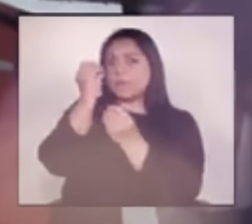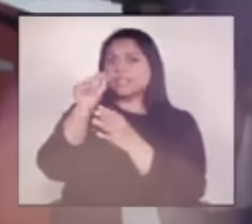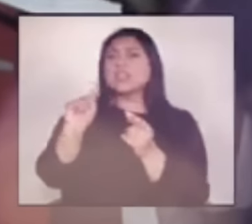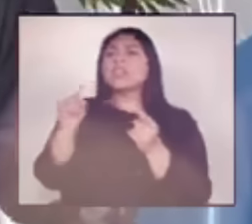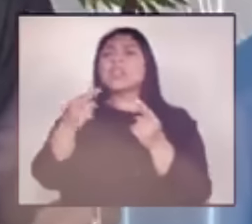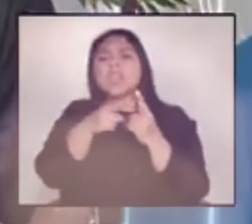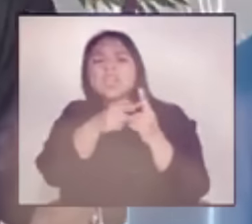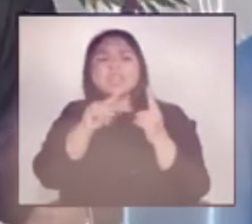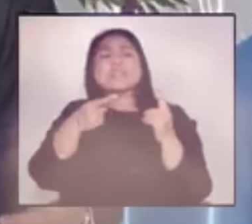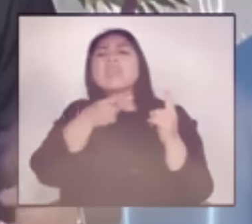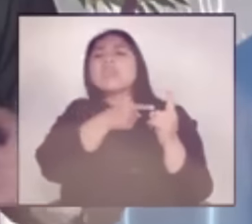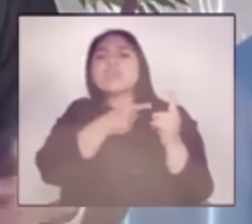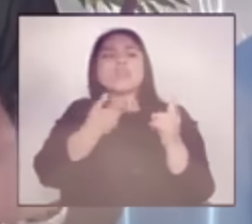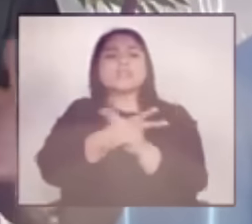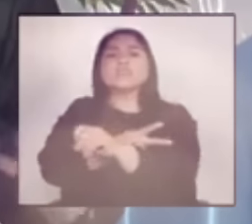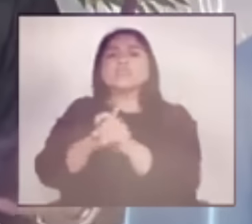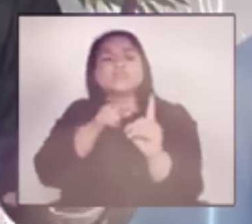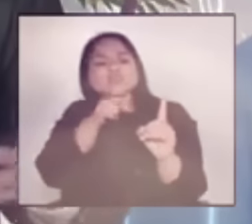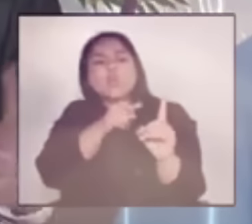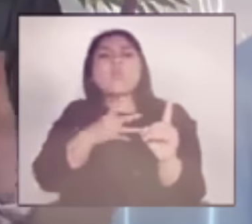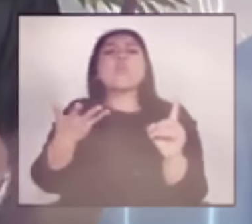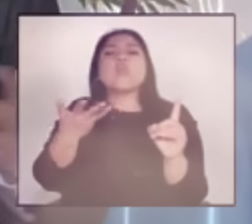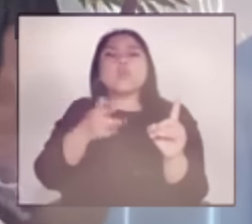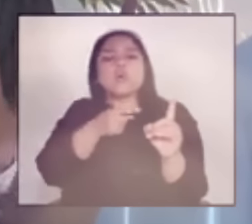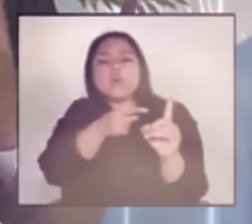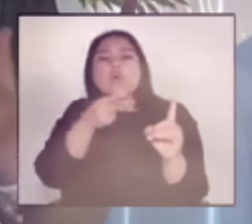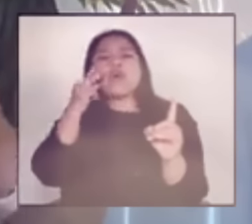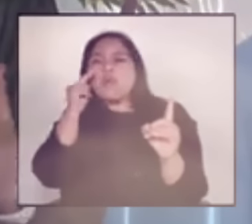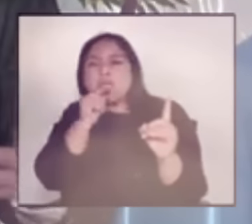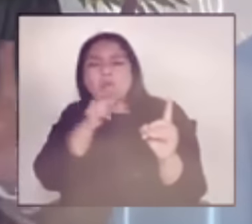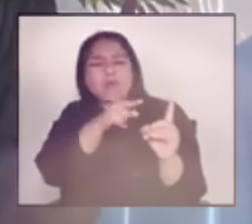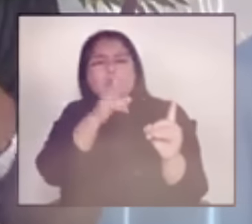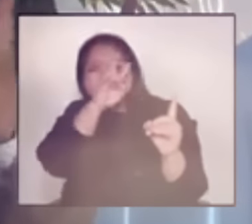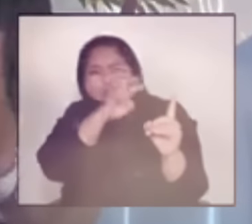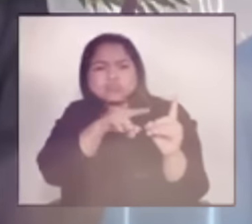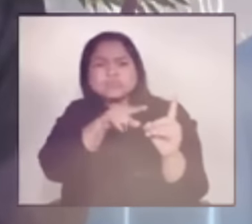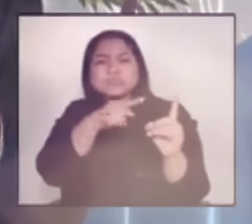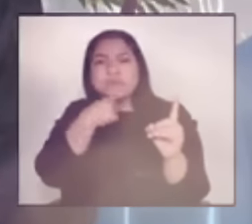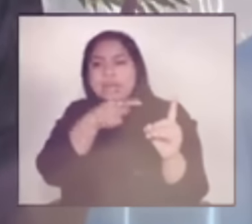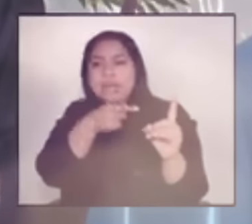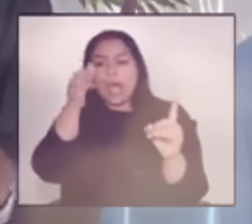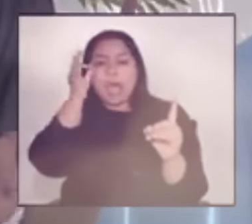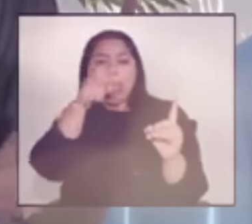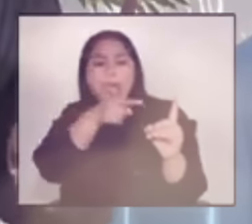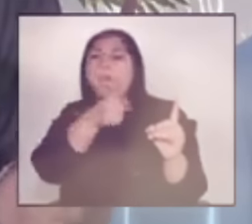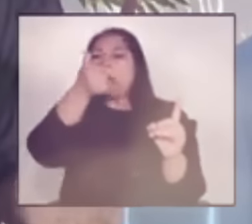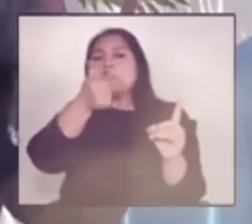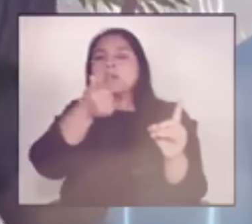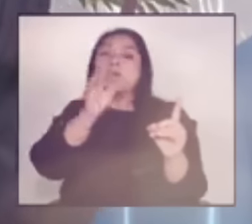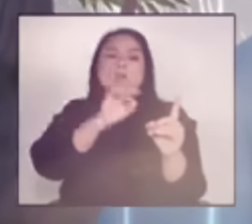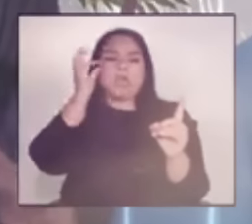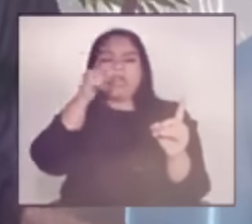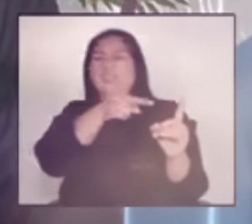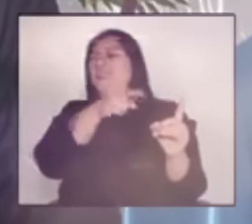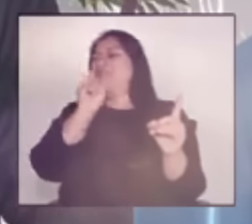los candidatos y que todos sepamos que, y tengamos la oportunidad de manifestar nuestra opinión y que ésta sea